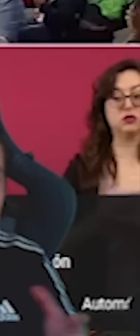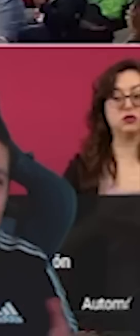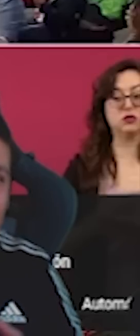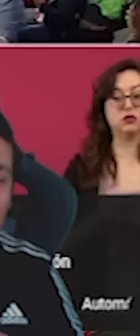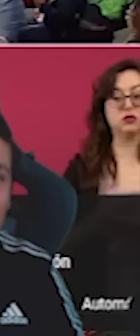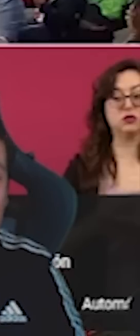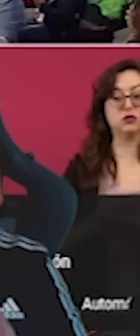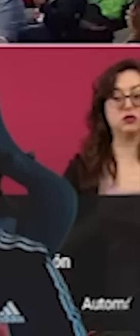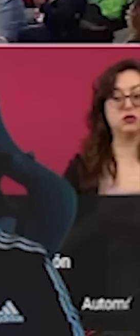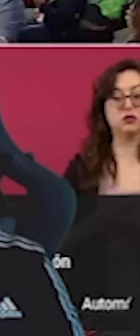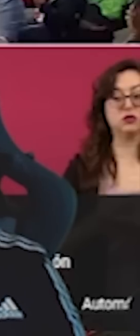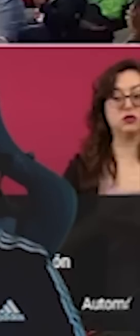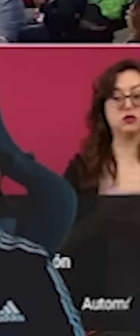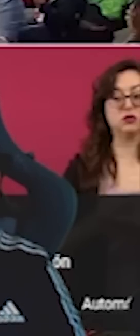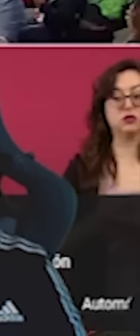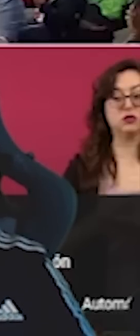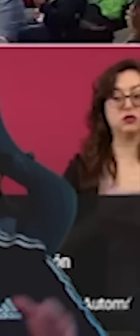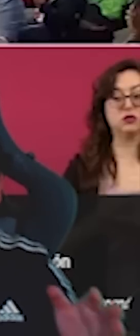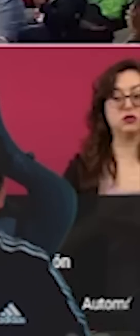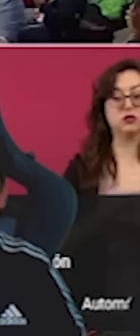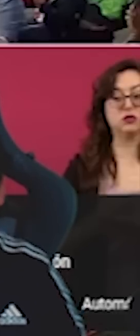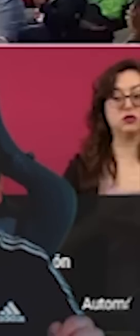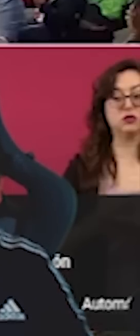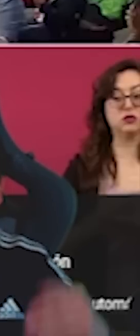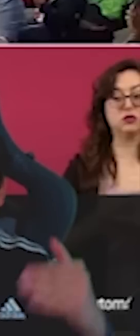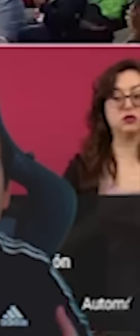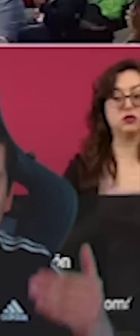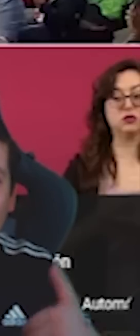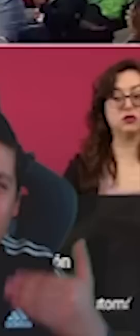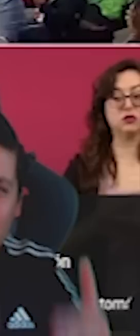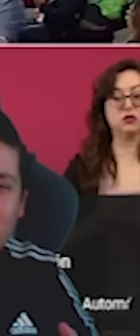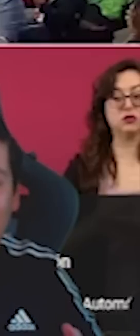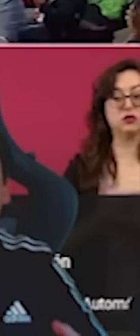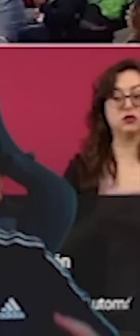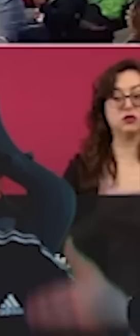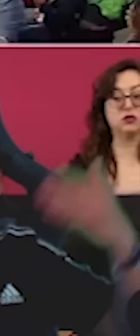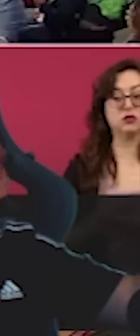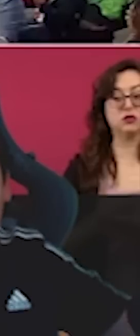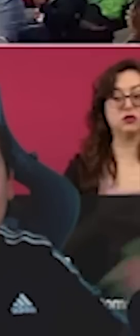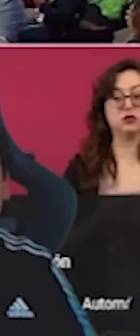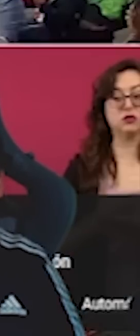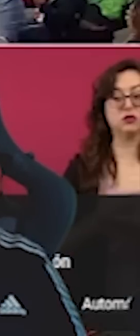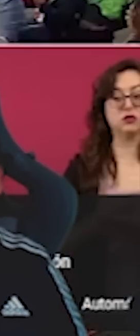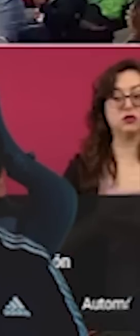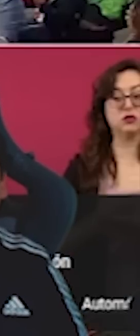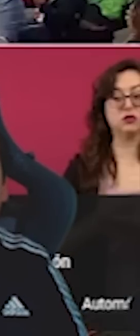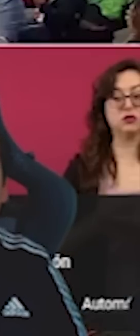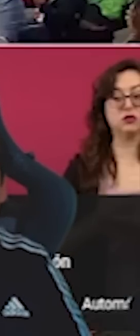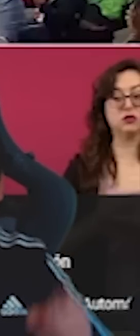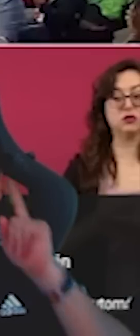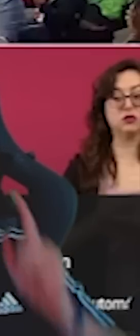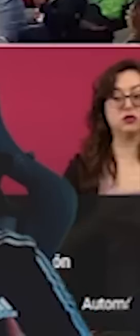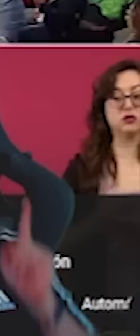que tristemente, pues siempre son los panistas, los priistas, los que han votado en contra de que se les dé más